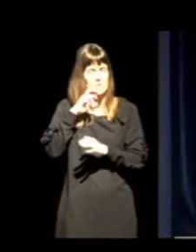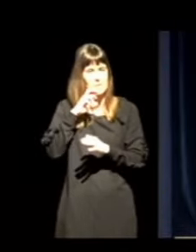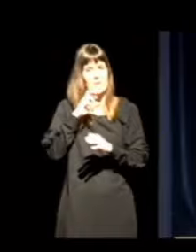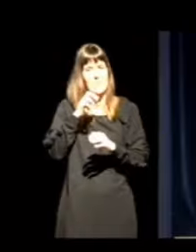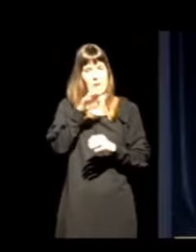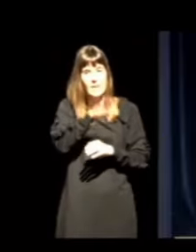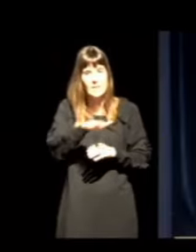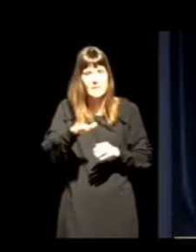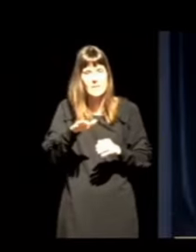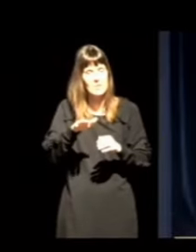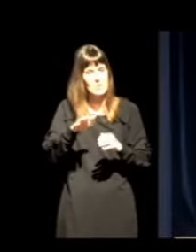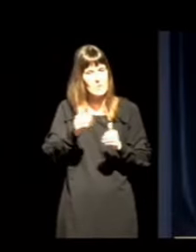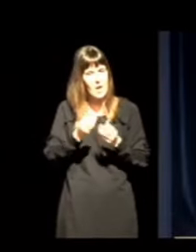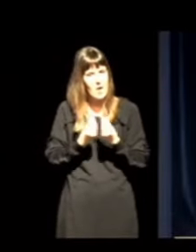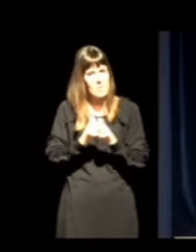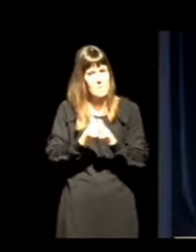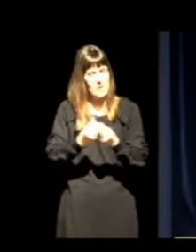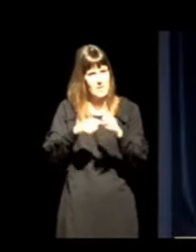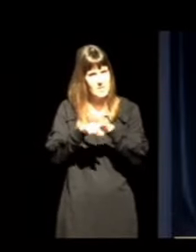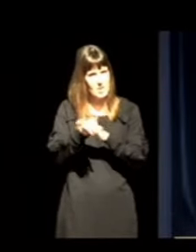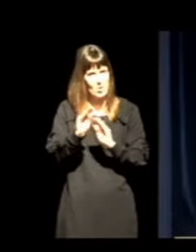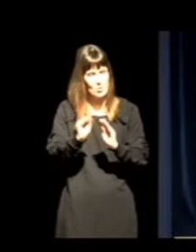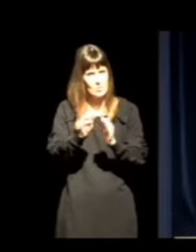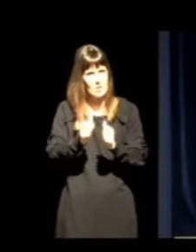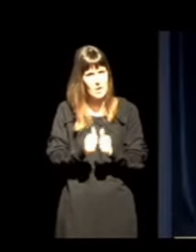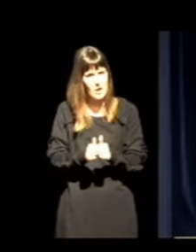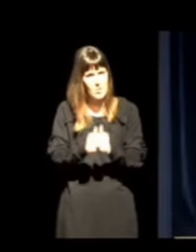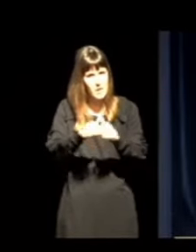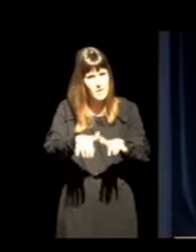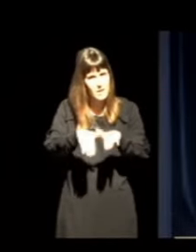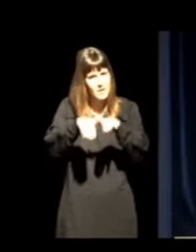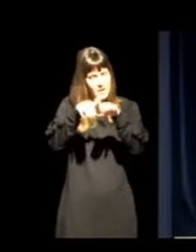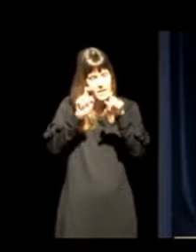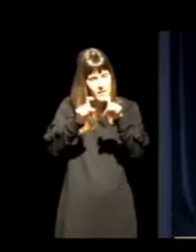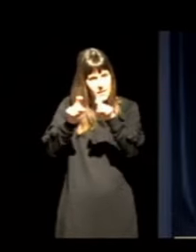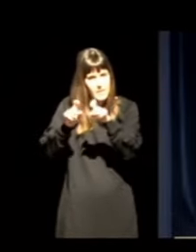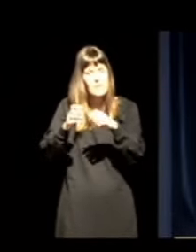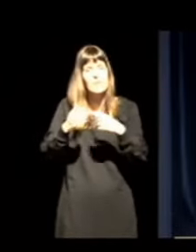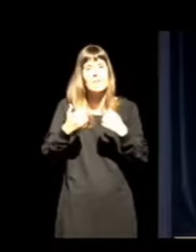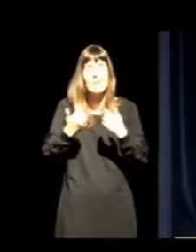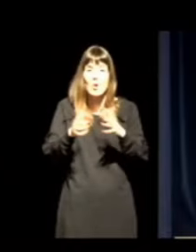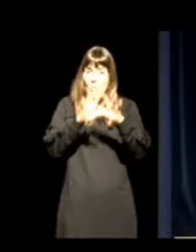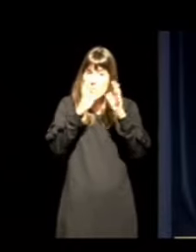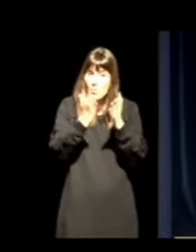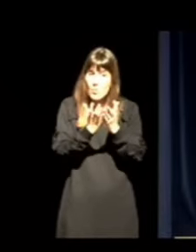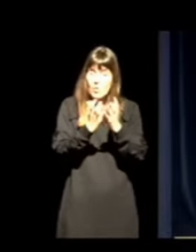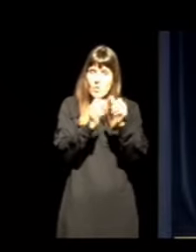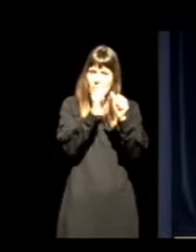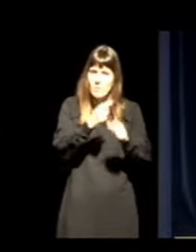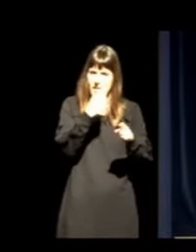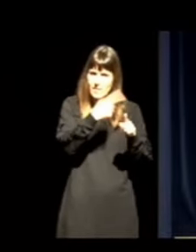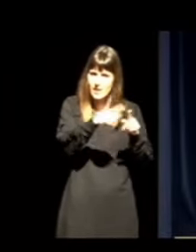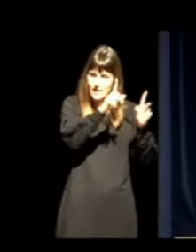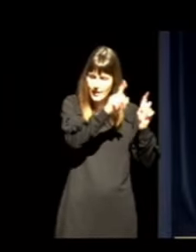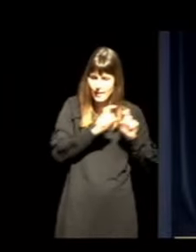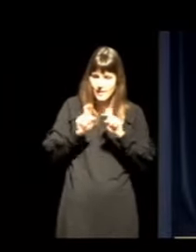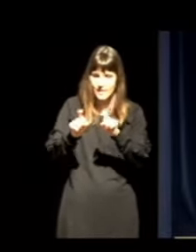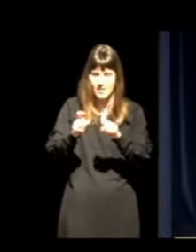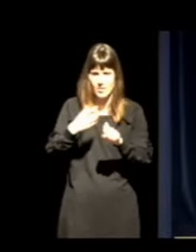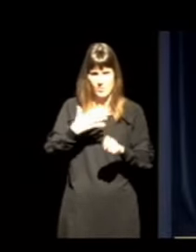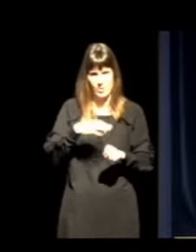desarrollo evolutivo desde la infancia. Pero hemos de trabajarnos para enseñar otro tipo de mundo. Cooperar entre